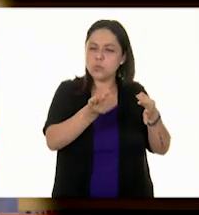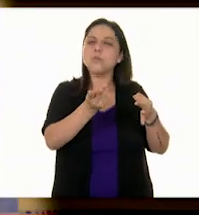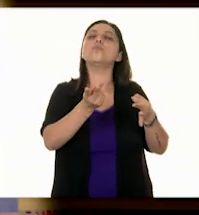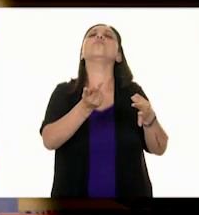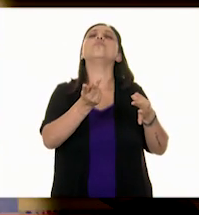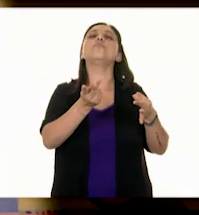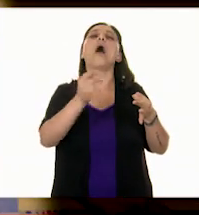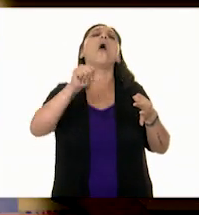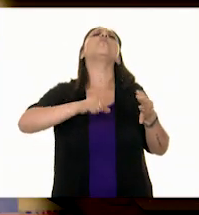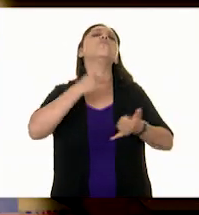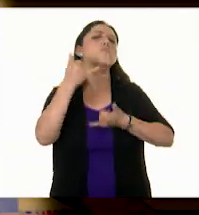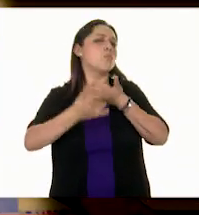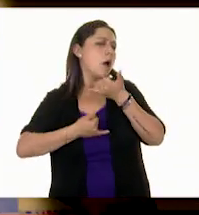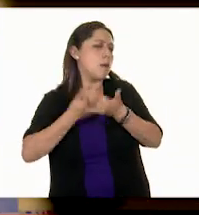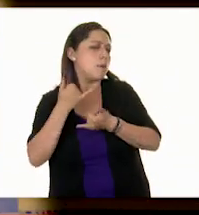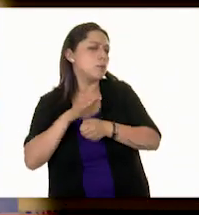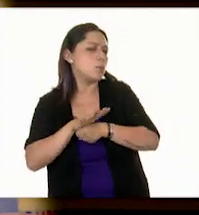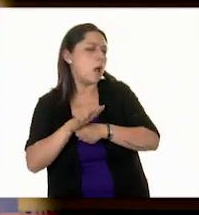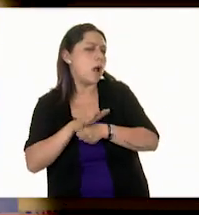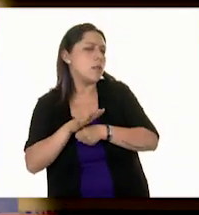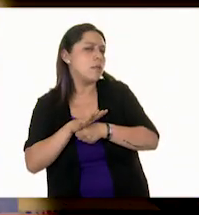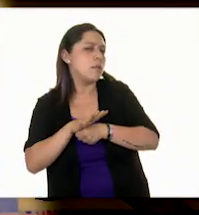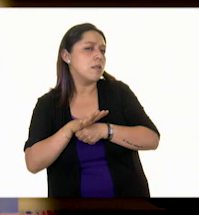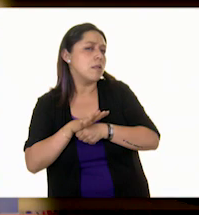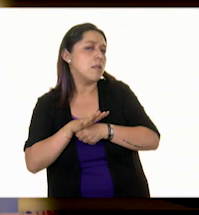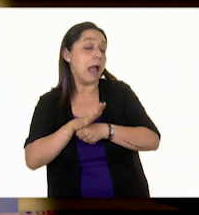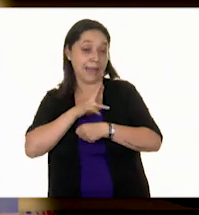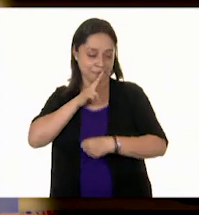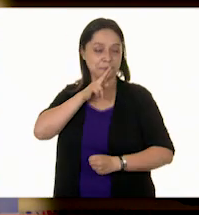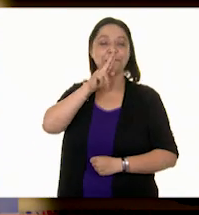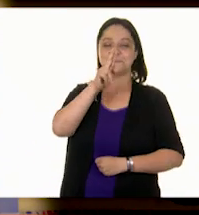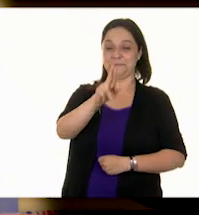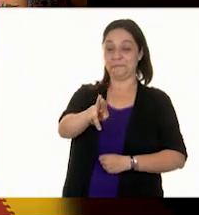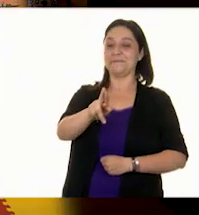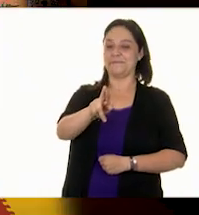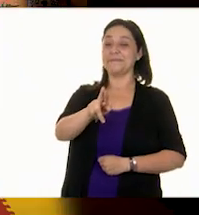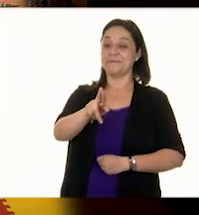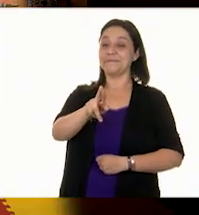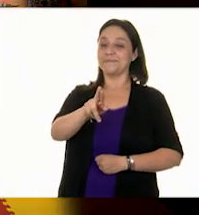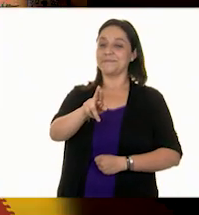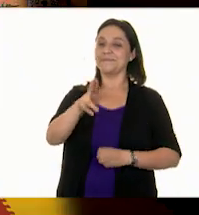¿a qué jugaremos hoy? ¡Será respondida!